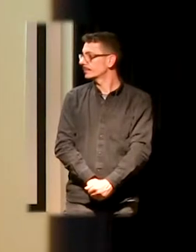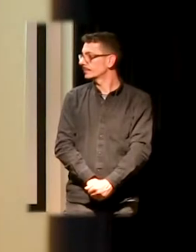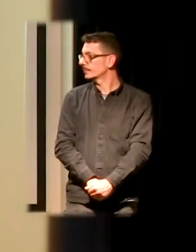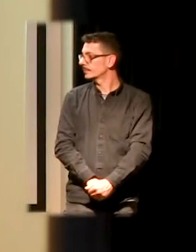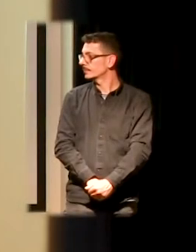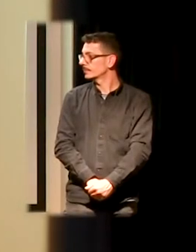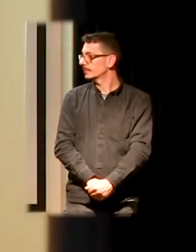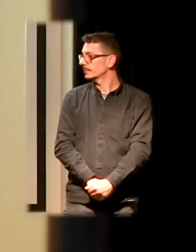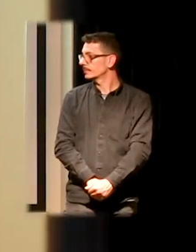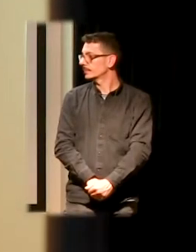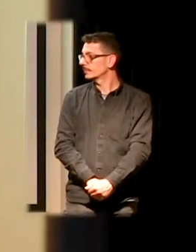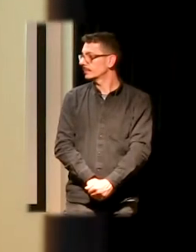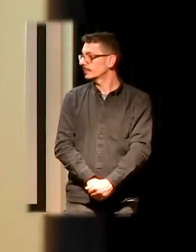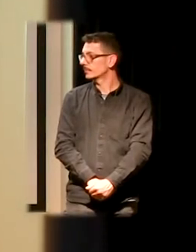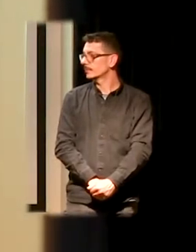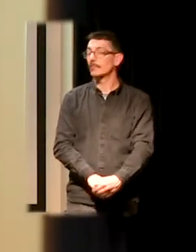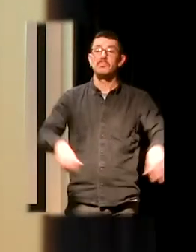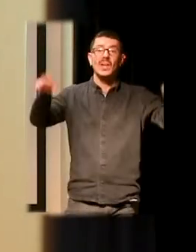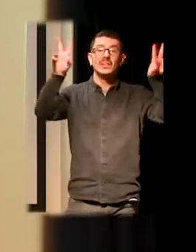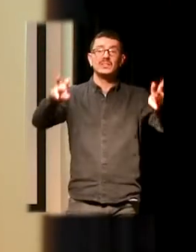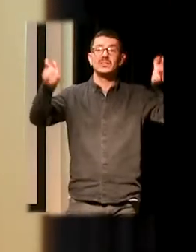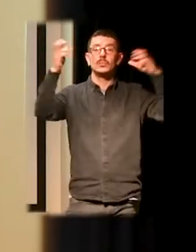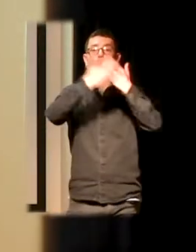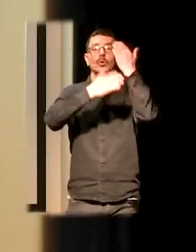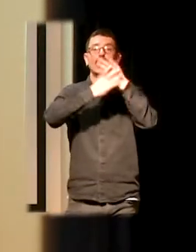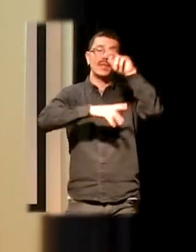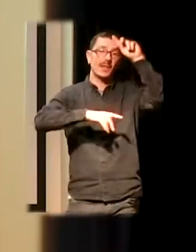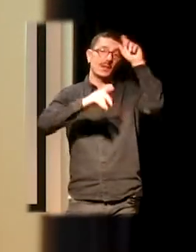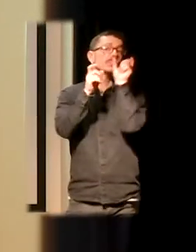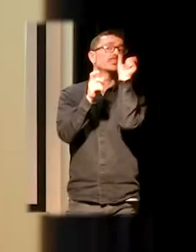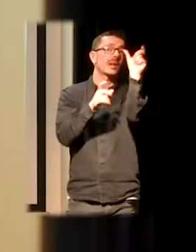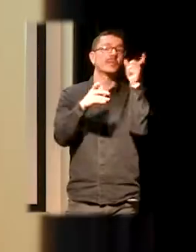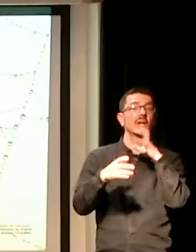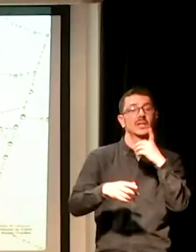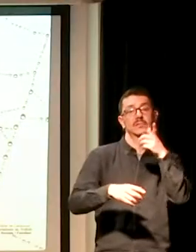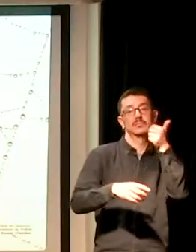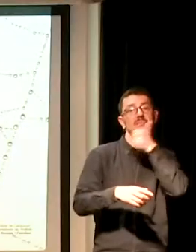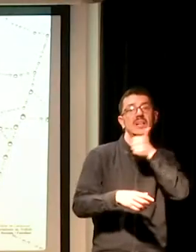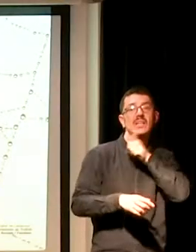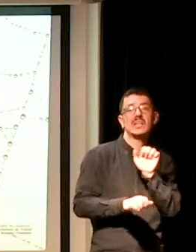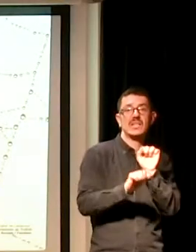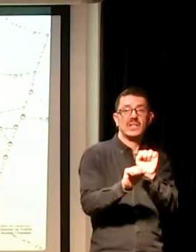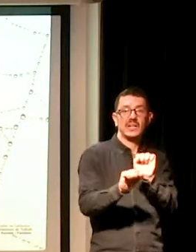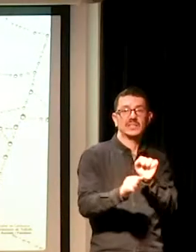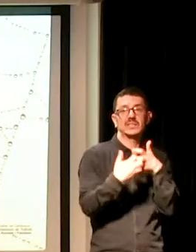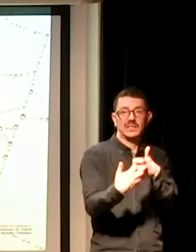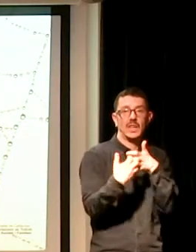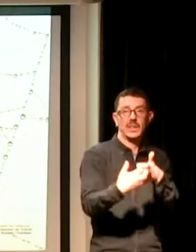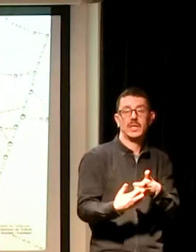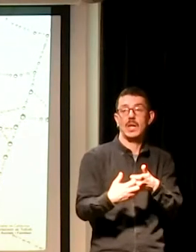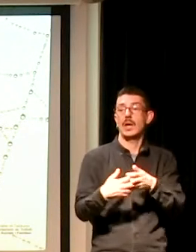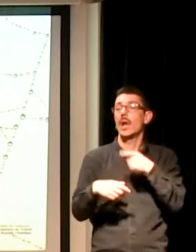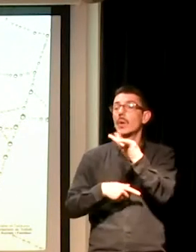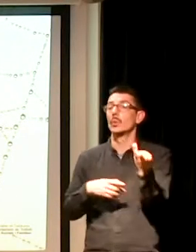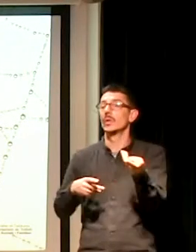Y luego, al título de las jornadas, hablaba de resistencia. Entonces, aquí hemos estado escuchando a organizaciones, yo las llamo feministas,